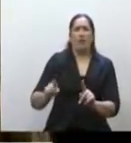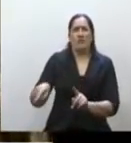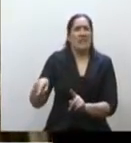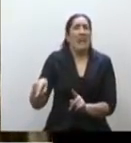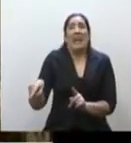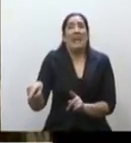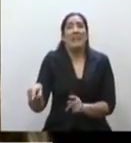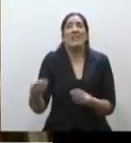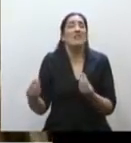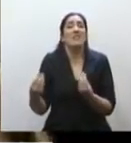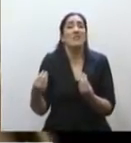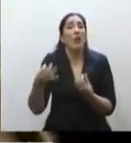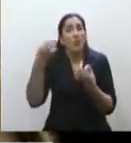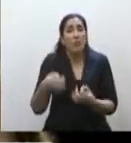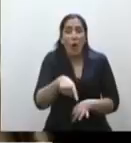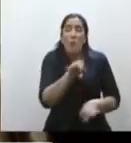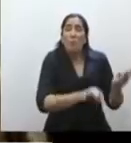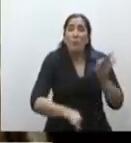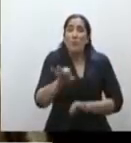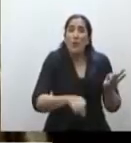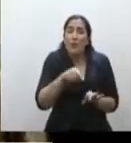solamente el tratamiento de